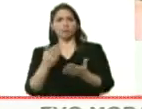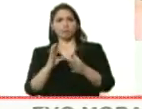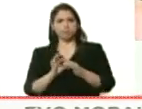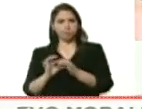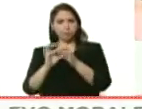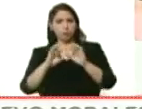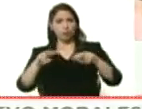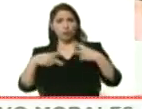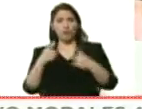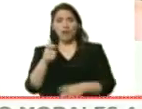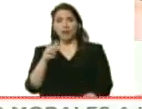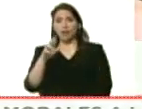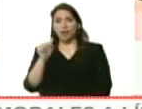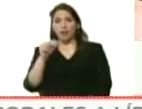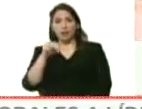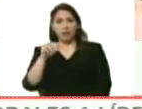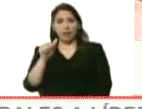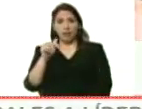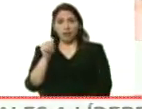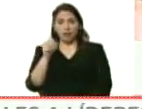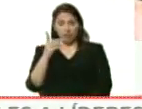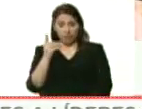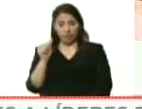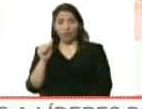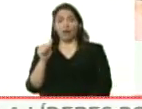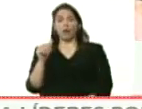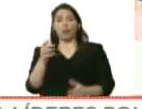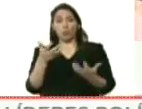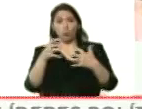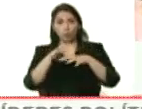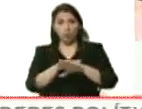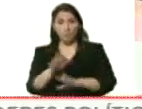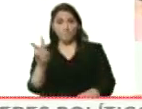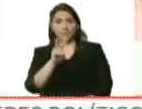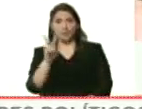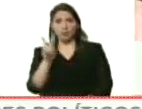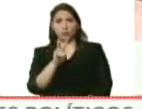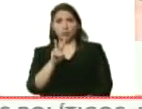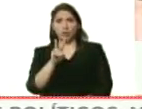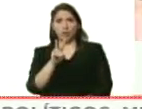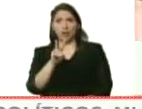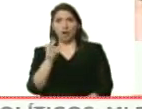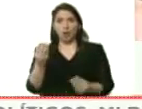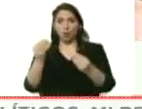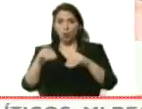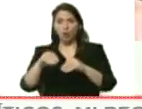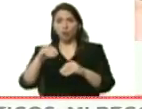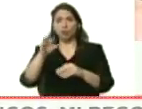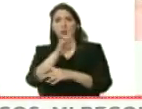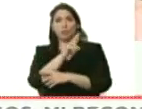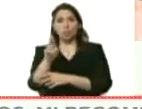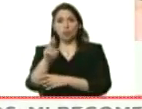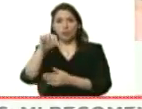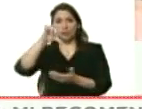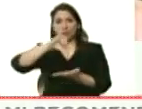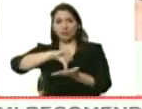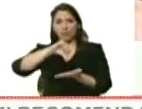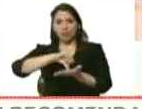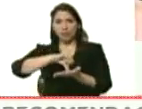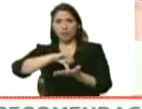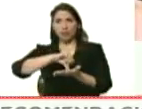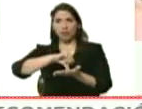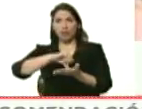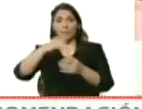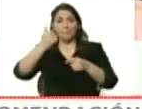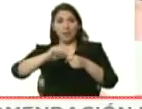Nueva Granada se unirá con Venezuela si llegan a convenirse en formar una república central, cuya capital sea